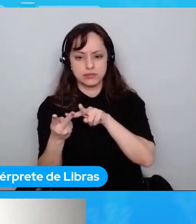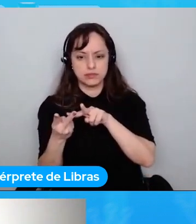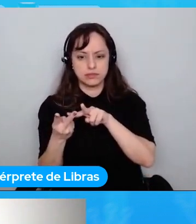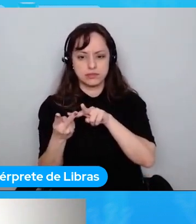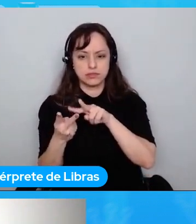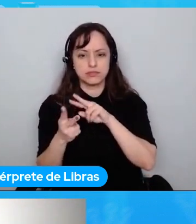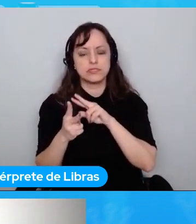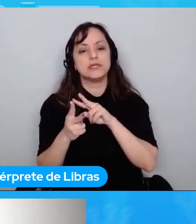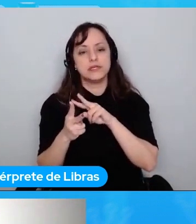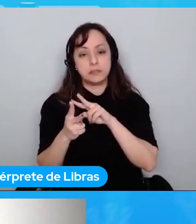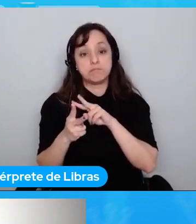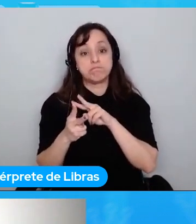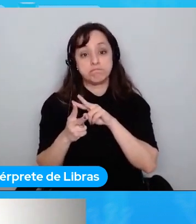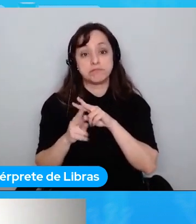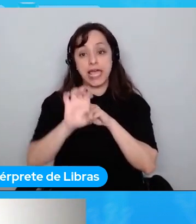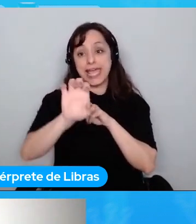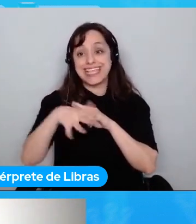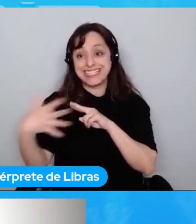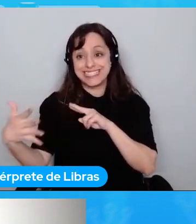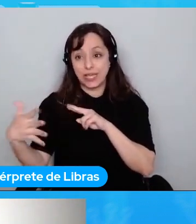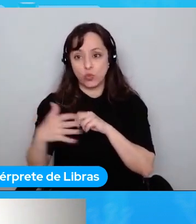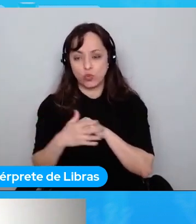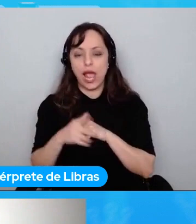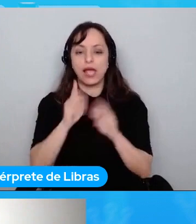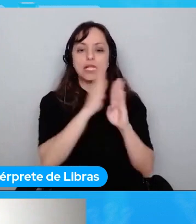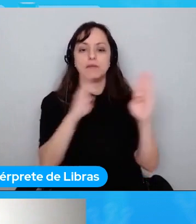XLSX? Spoonbill se llama la librería.